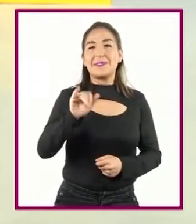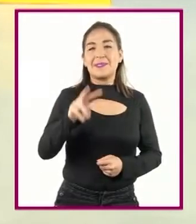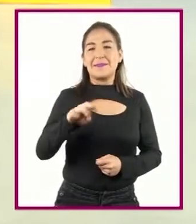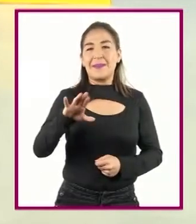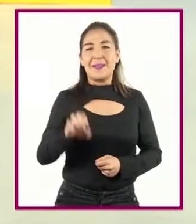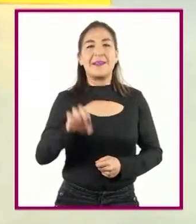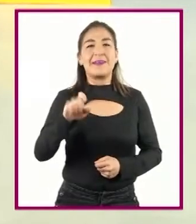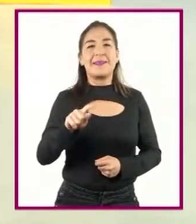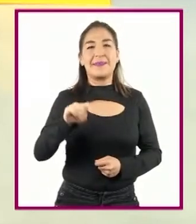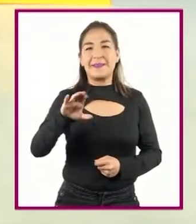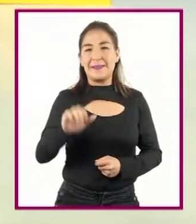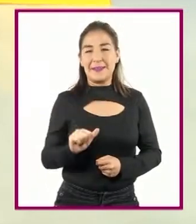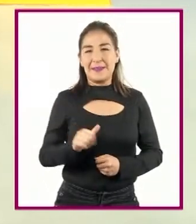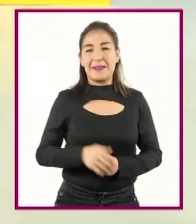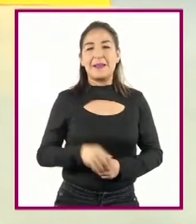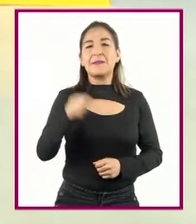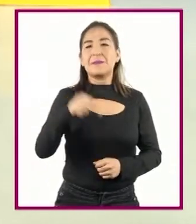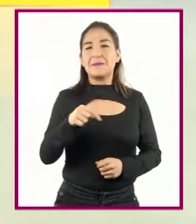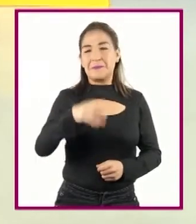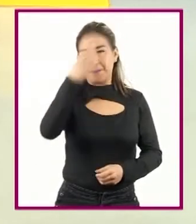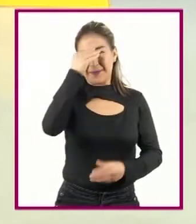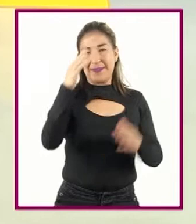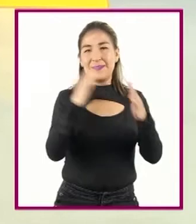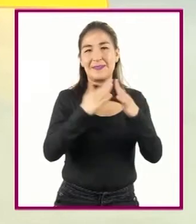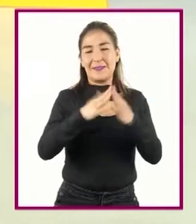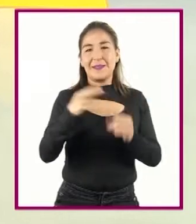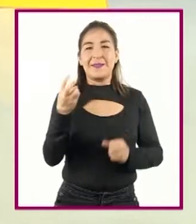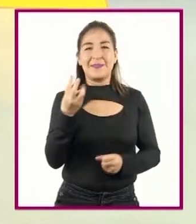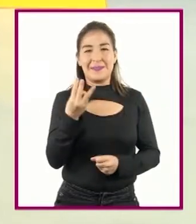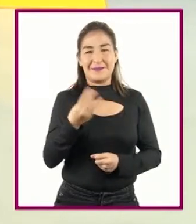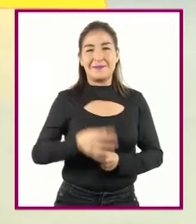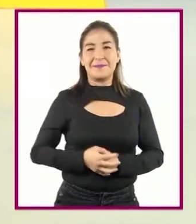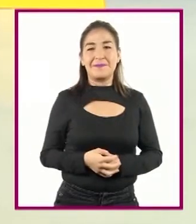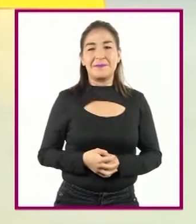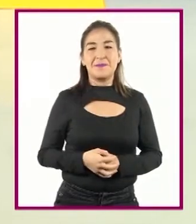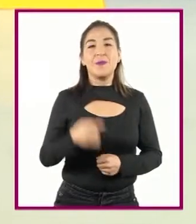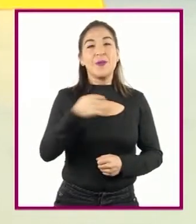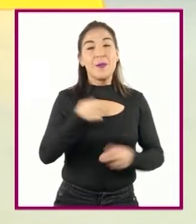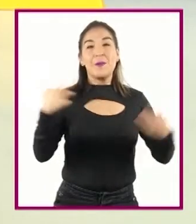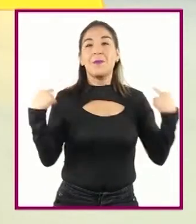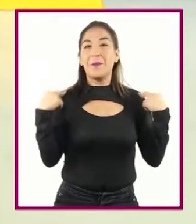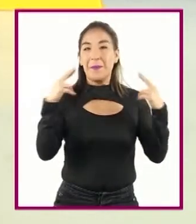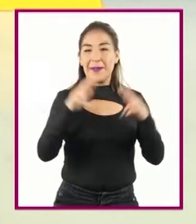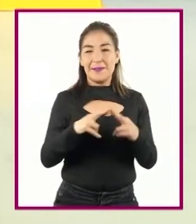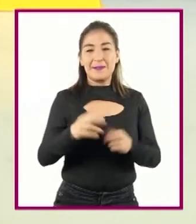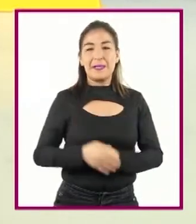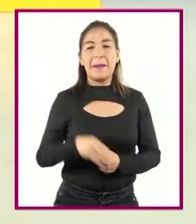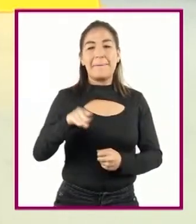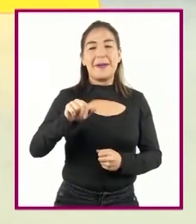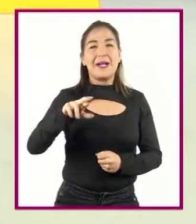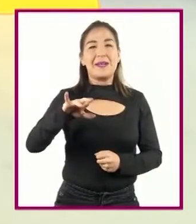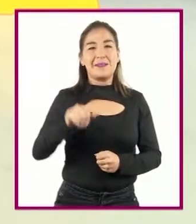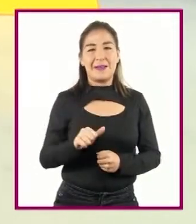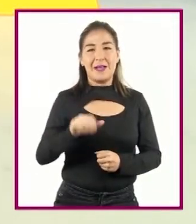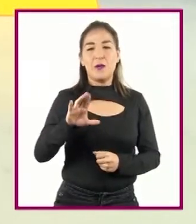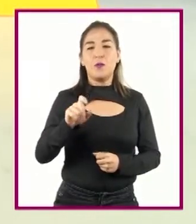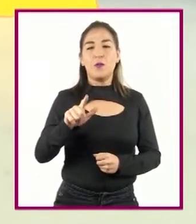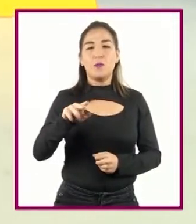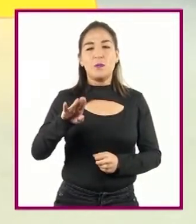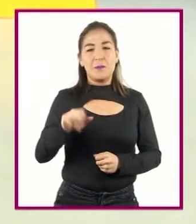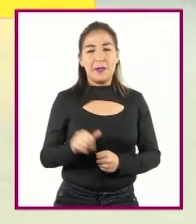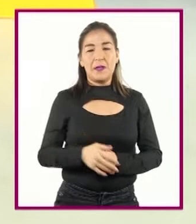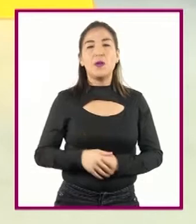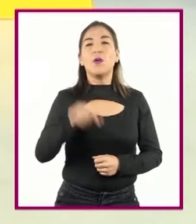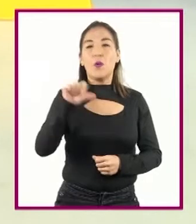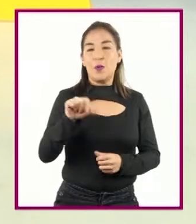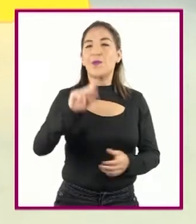Formación Cívica y Ética aquí en Aprende en Casa 3. Soy la maestra María Columba Santa Cruz Rodríguez y